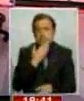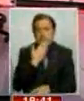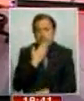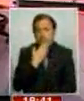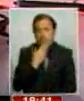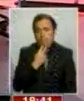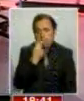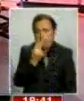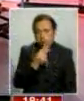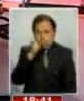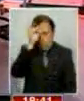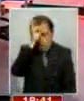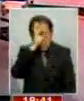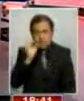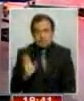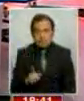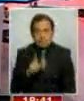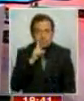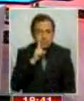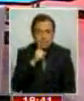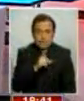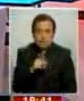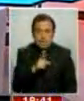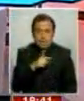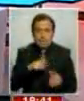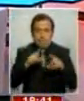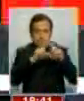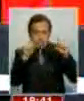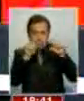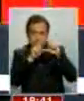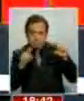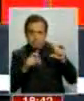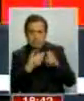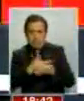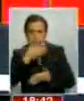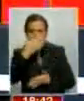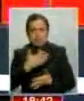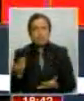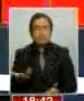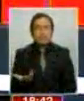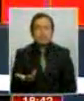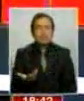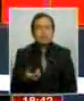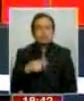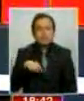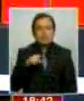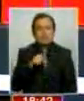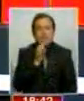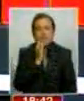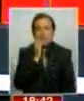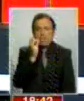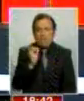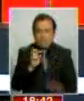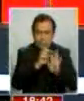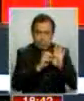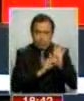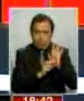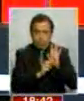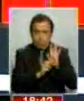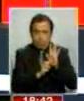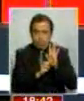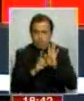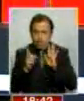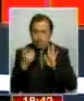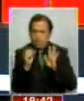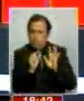la reforma. Esa minoría que tiene voz y que sale en titular y que todo lo sabemos, dice que si los proyectos se vuelven poco